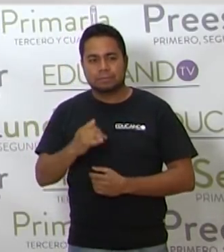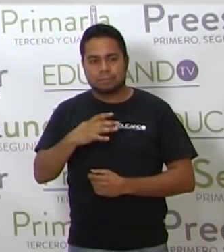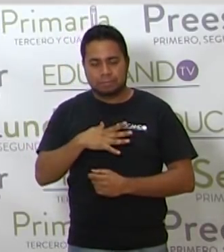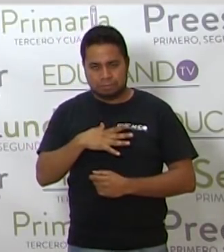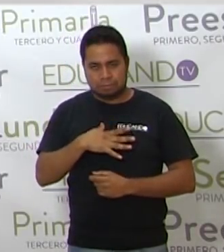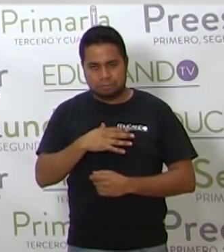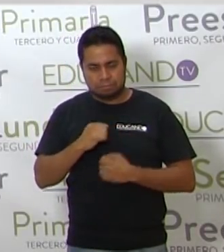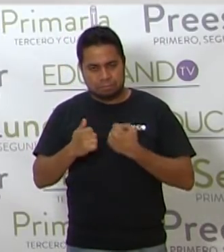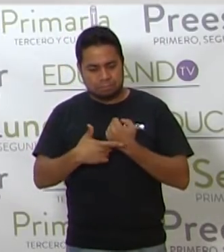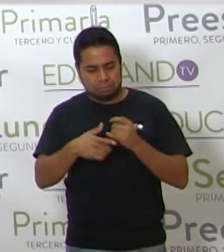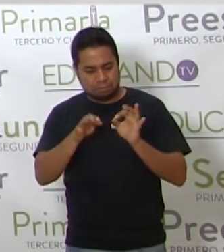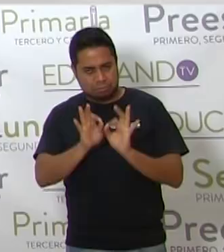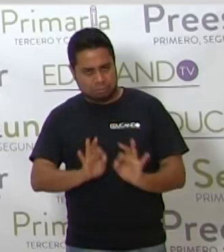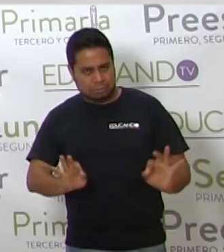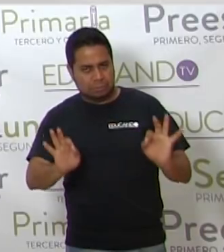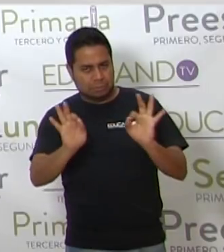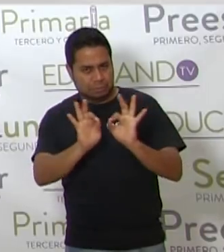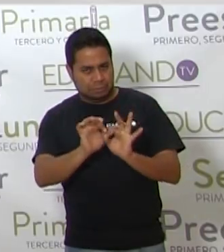premisa